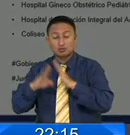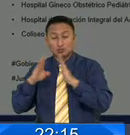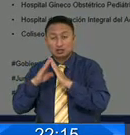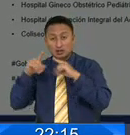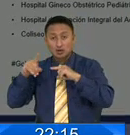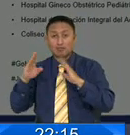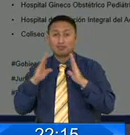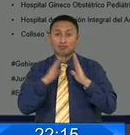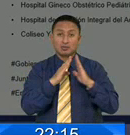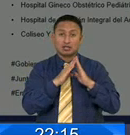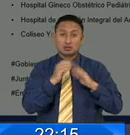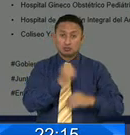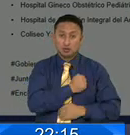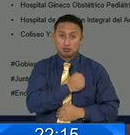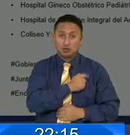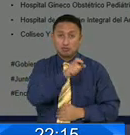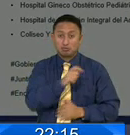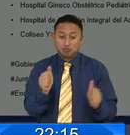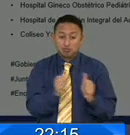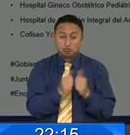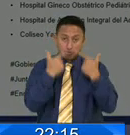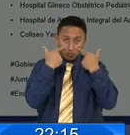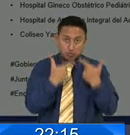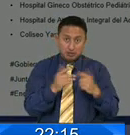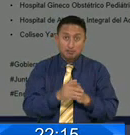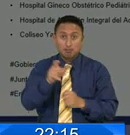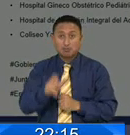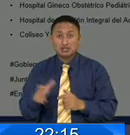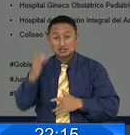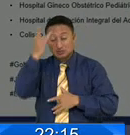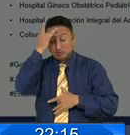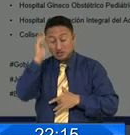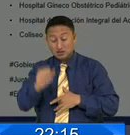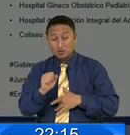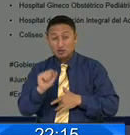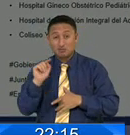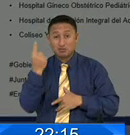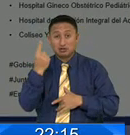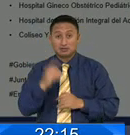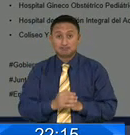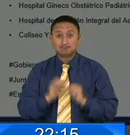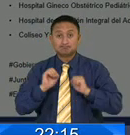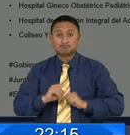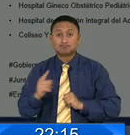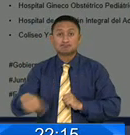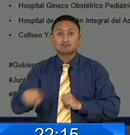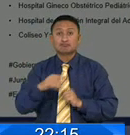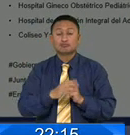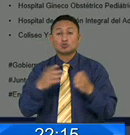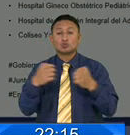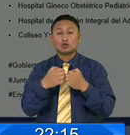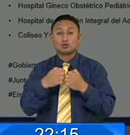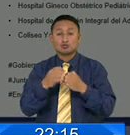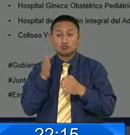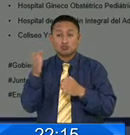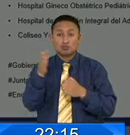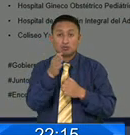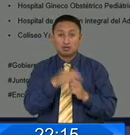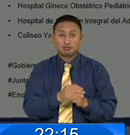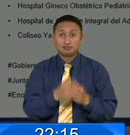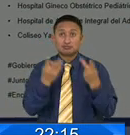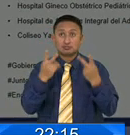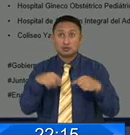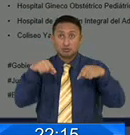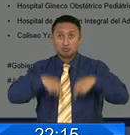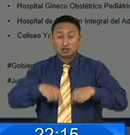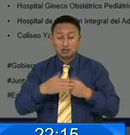domicilios y a sus cuidadores, personas con enfermedades crónicas priorizadas a través del despliegue de brigadas móviles. Adicionalmente, abren sus